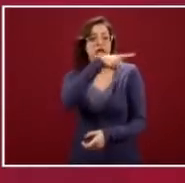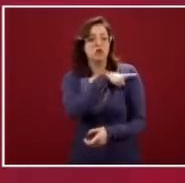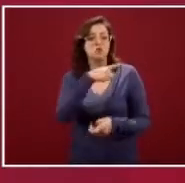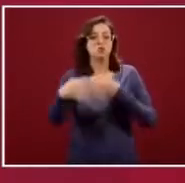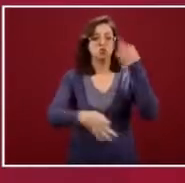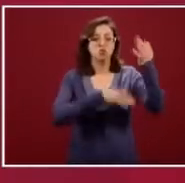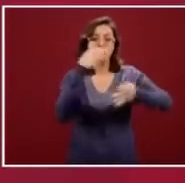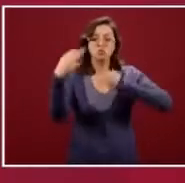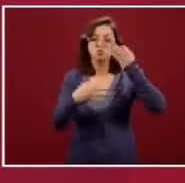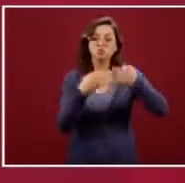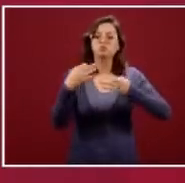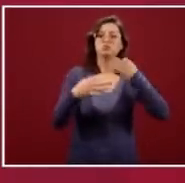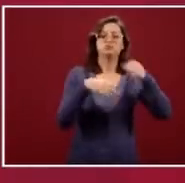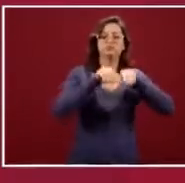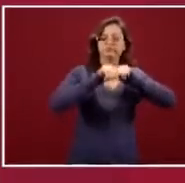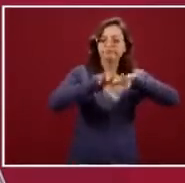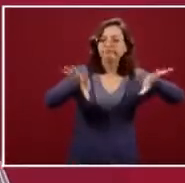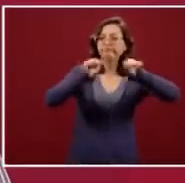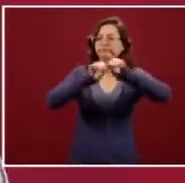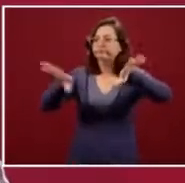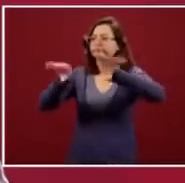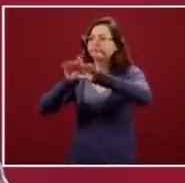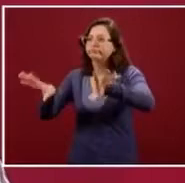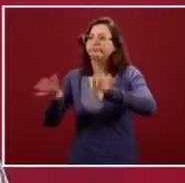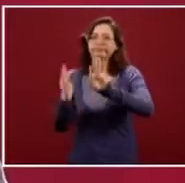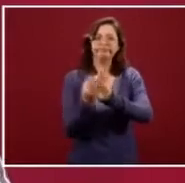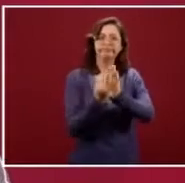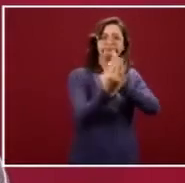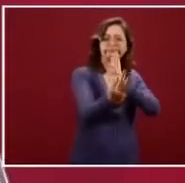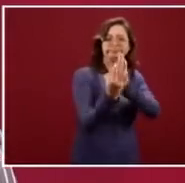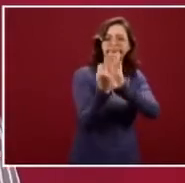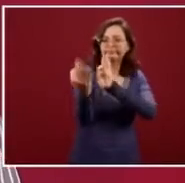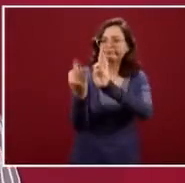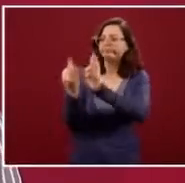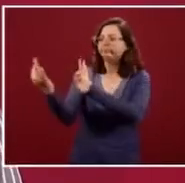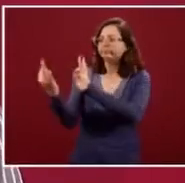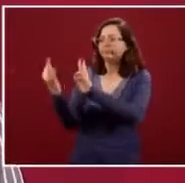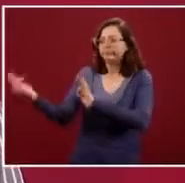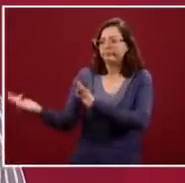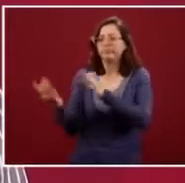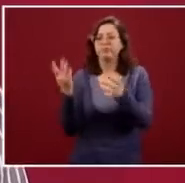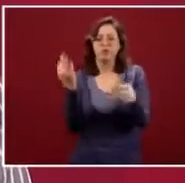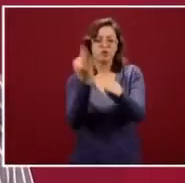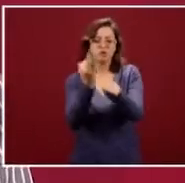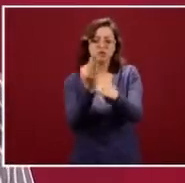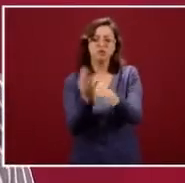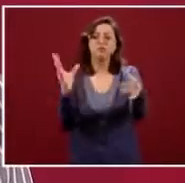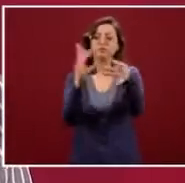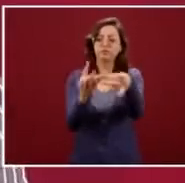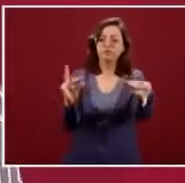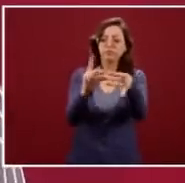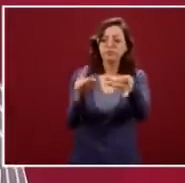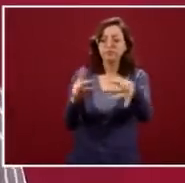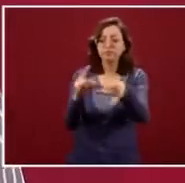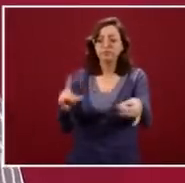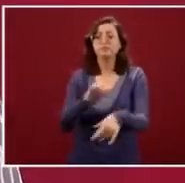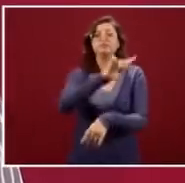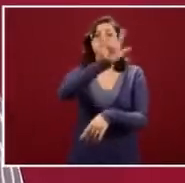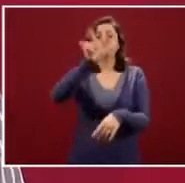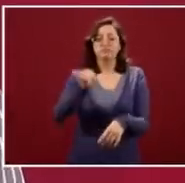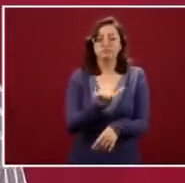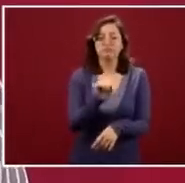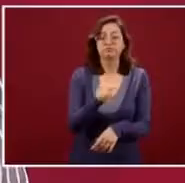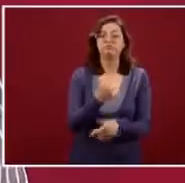Distancia, con los distintos elementos que vamos a detallar el día de hoy y que nos interesará seguirlos